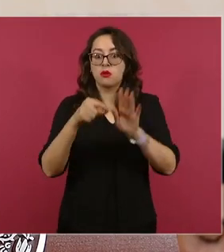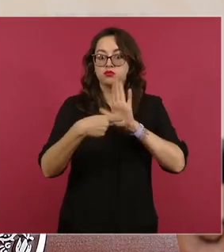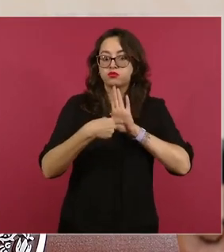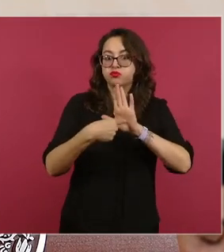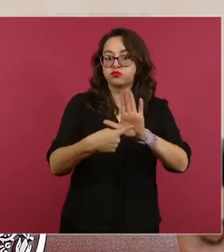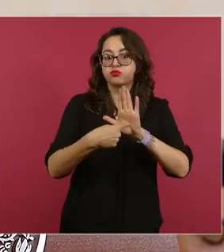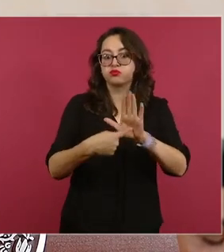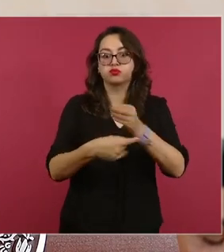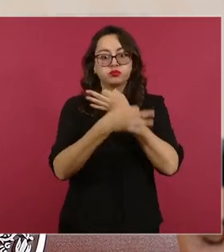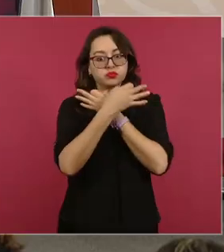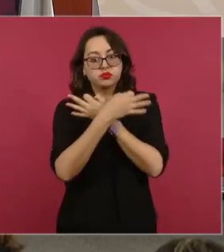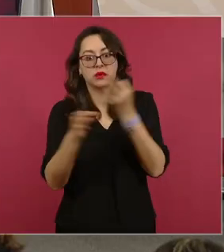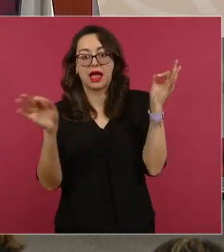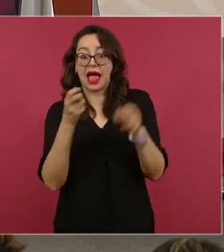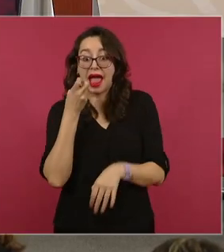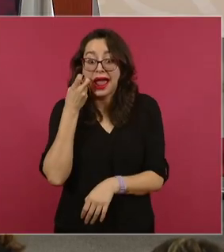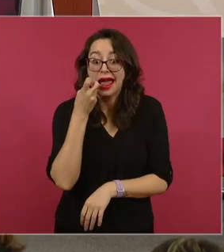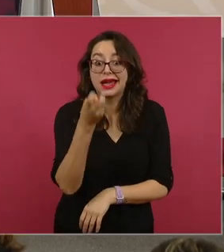denunciándolo,